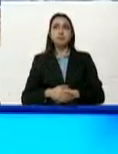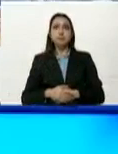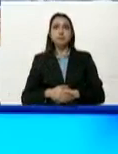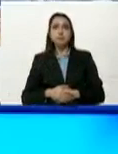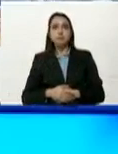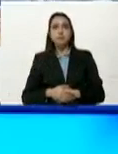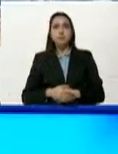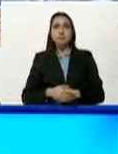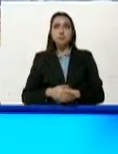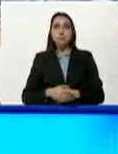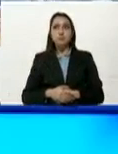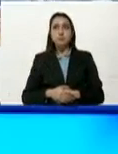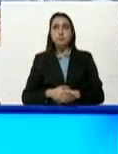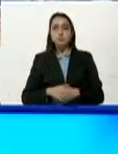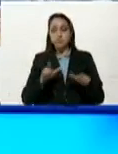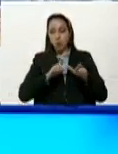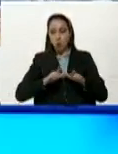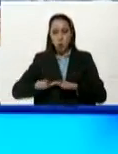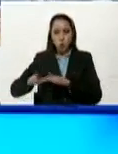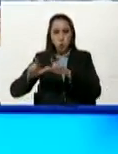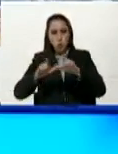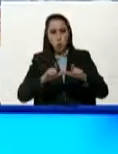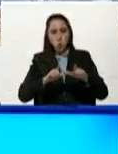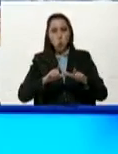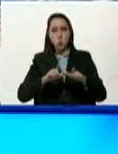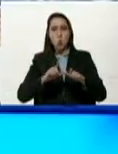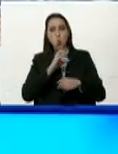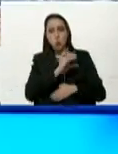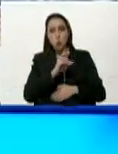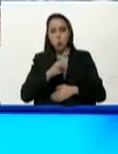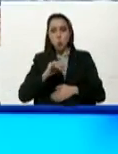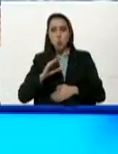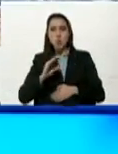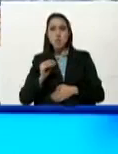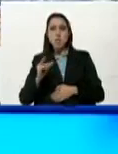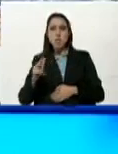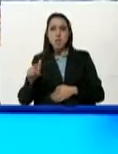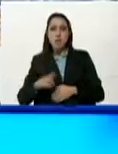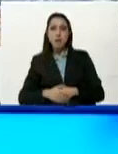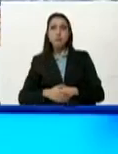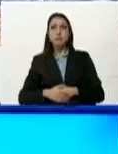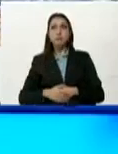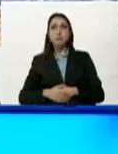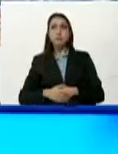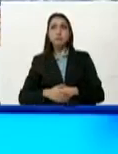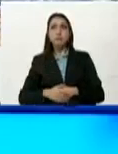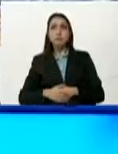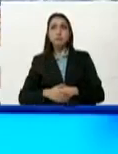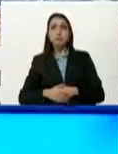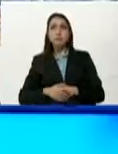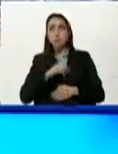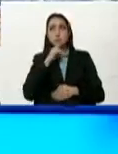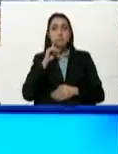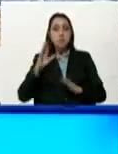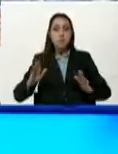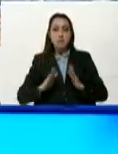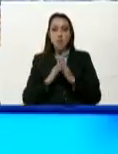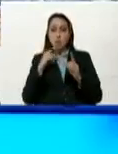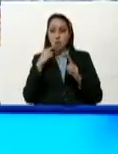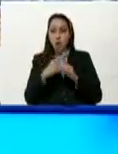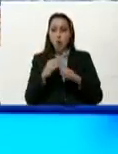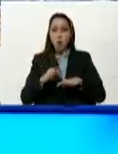en la aldea cuchillas de las huacas en santa cruz de mora municipio